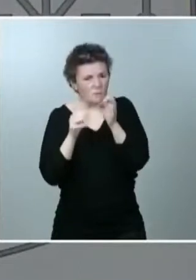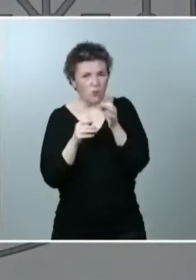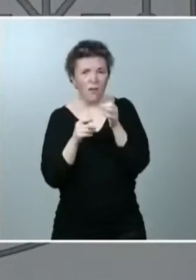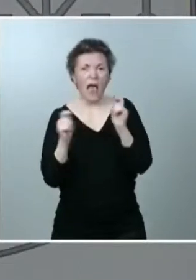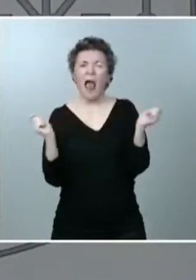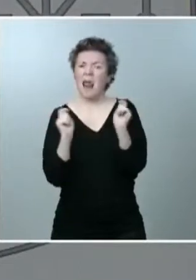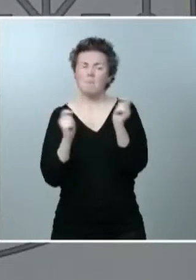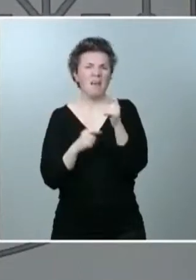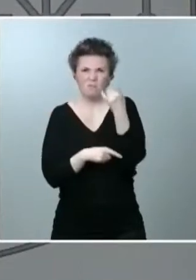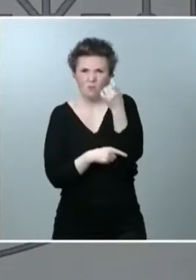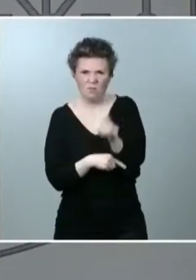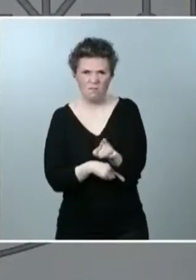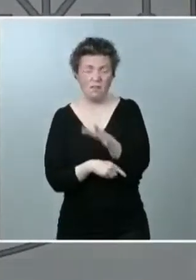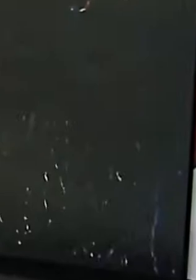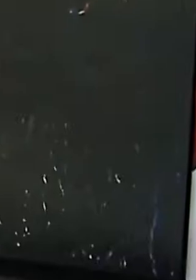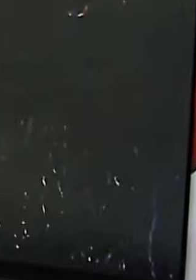alarma.